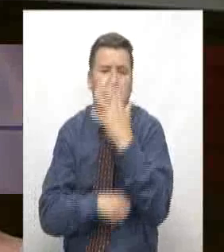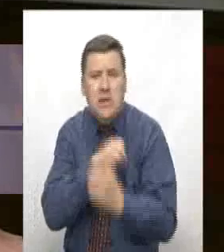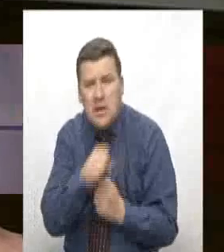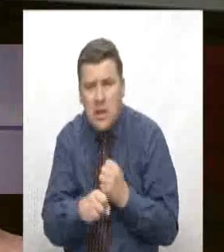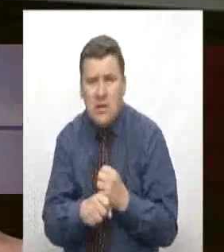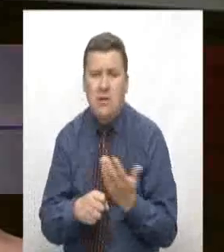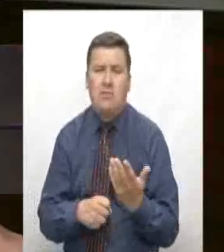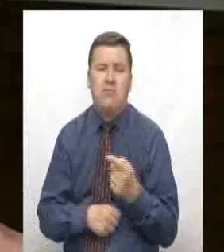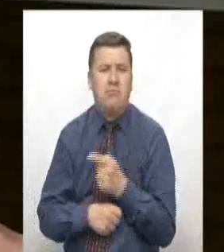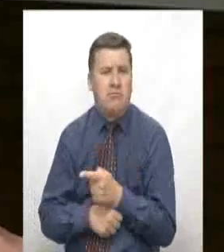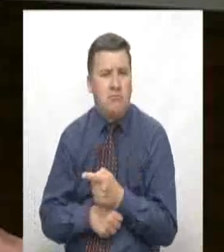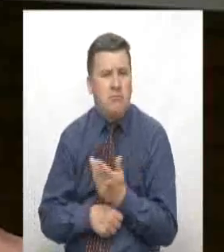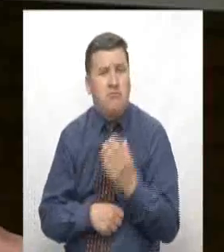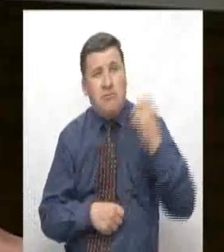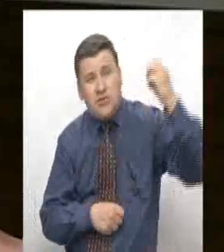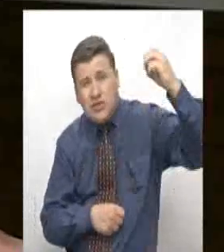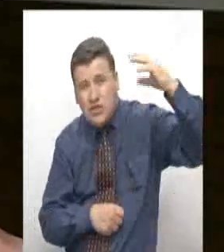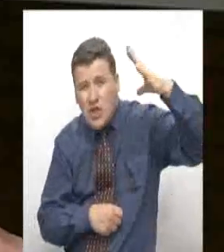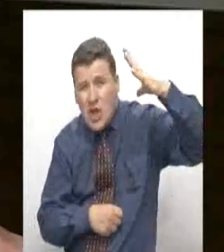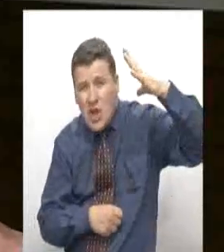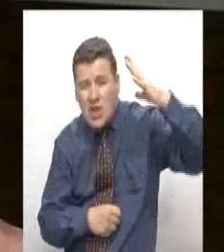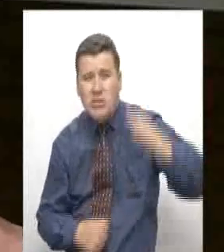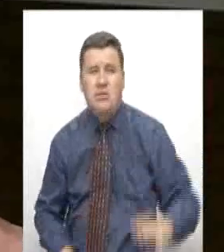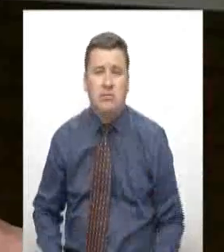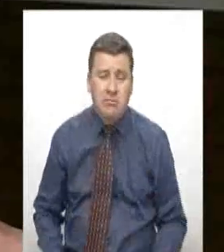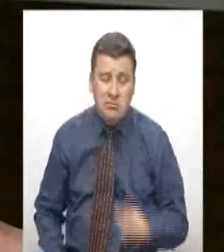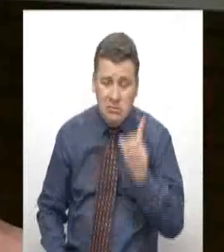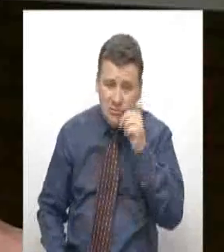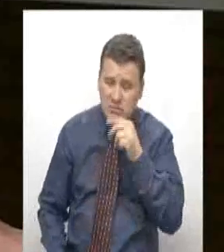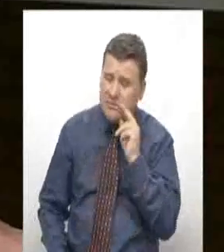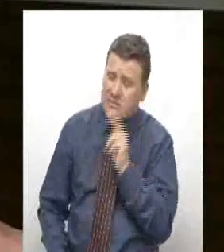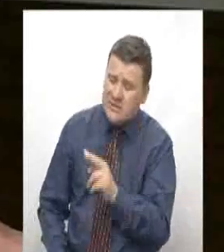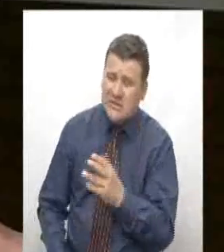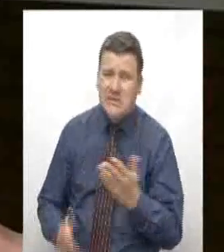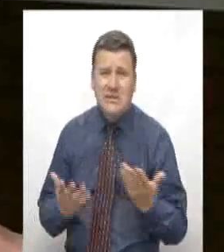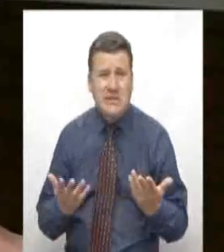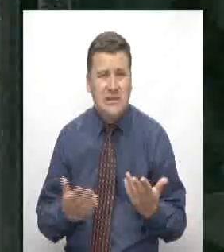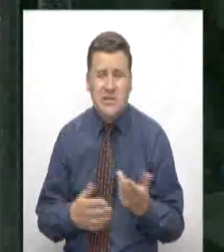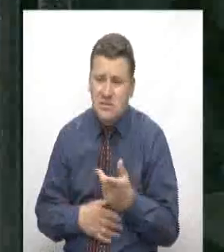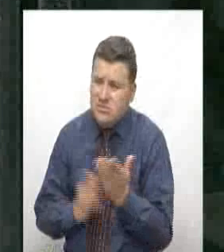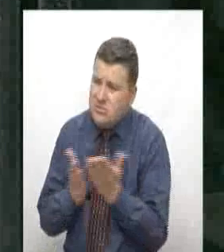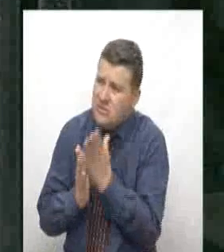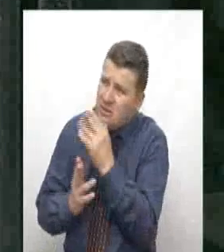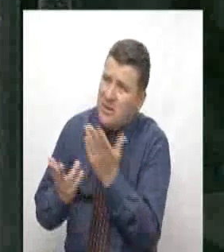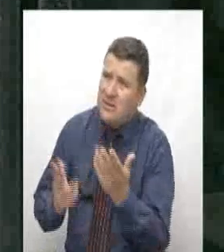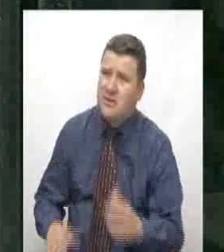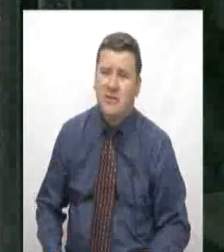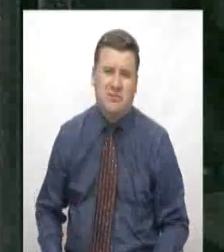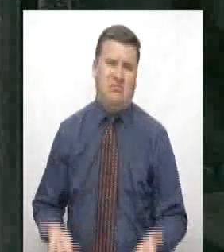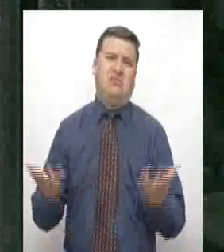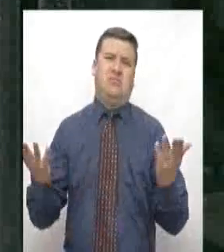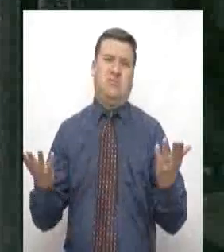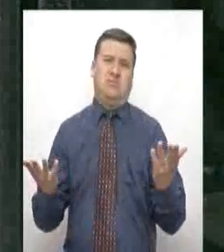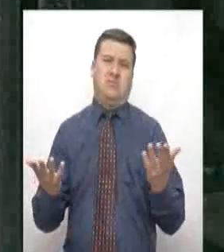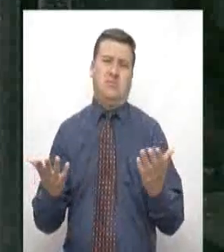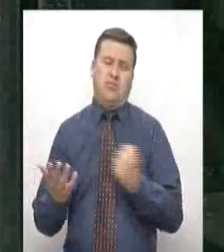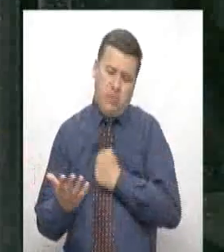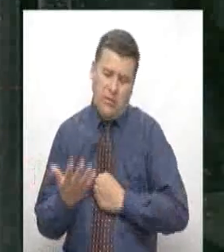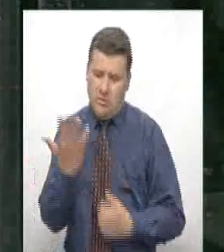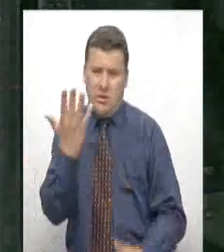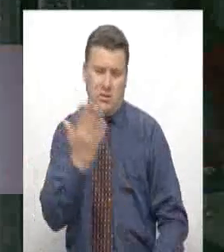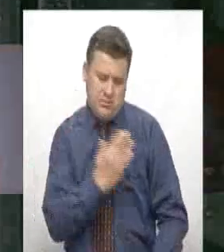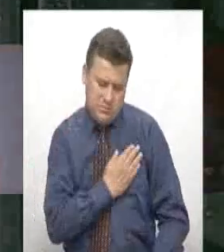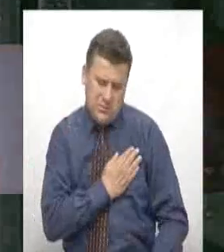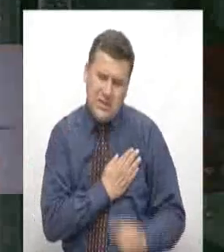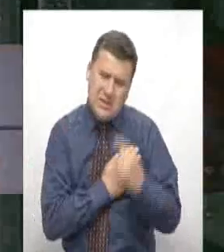5 años también, en esos rayos de sol, pues obvio que da tristeza ver que eso no esté funcionando. Decirle al gobernador, hombre, póngase la mano en el corazón,